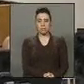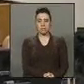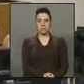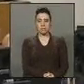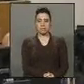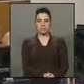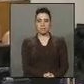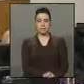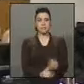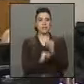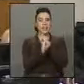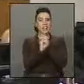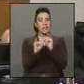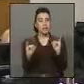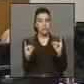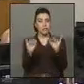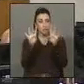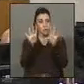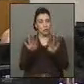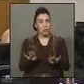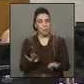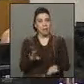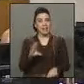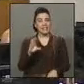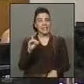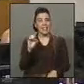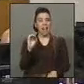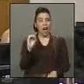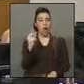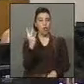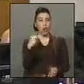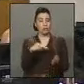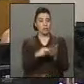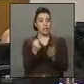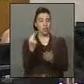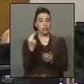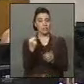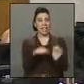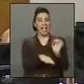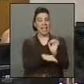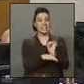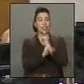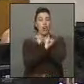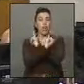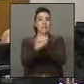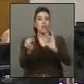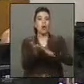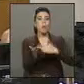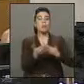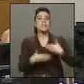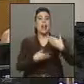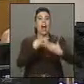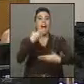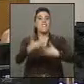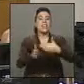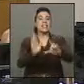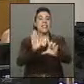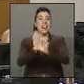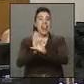En su informe, la CEDAW del año 2012, el Estado dio cuenta de los avances legislativos en esta